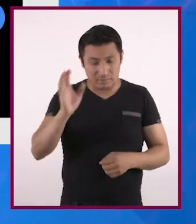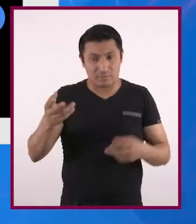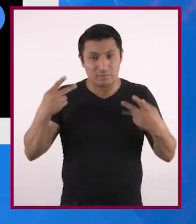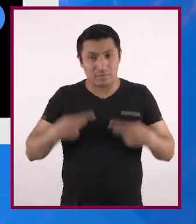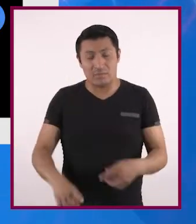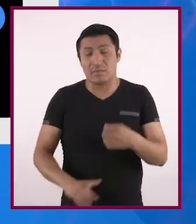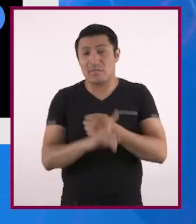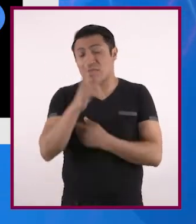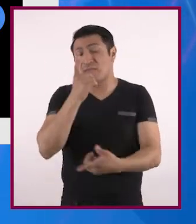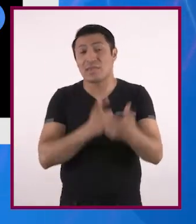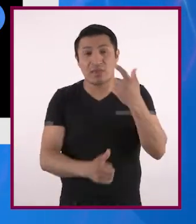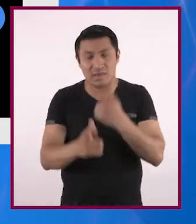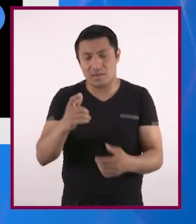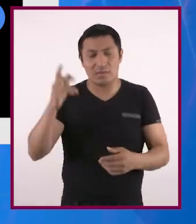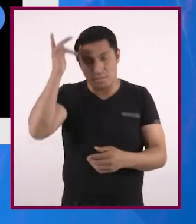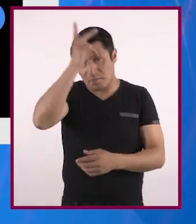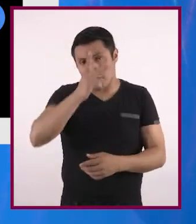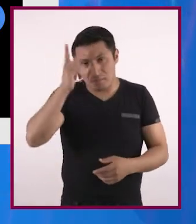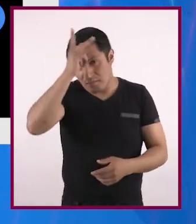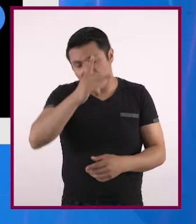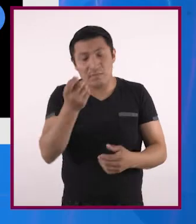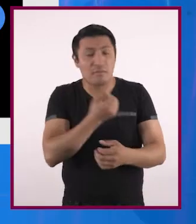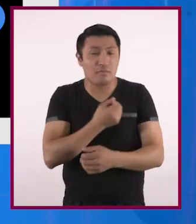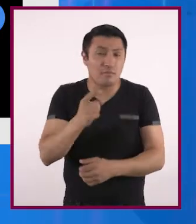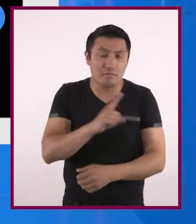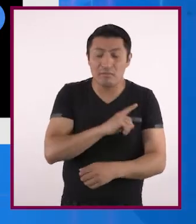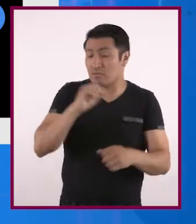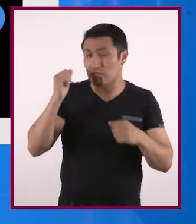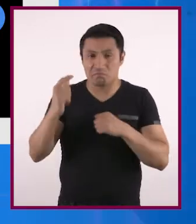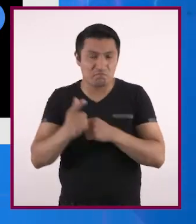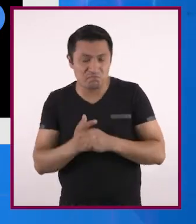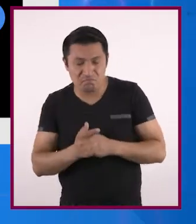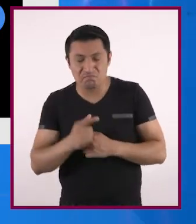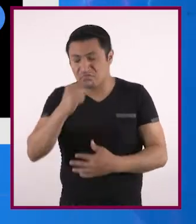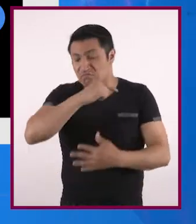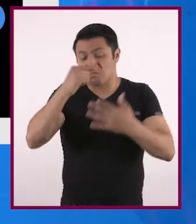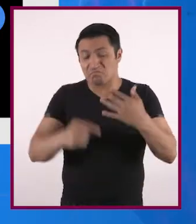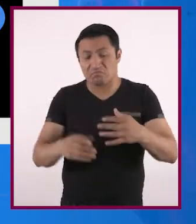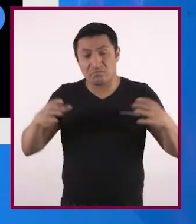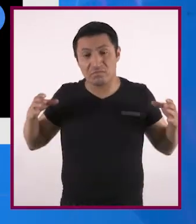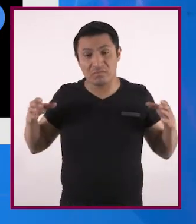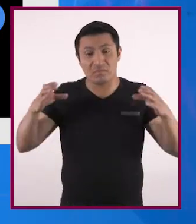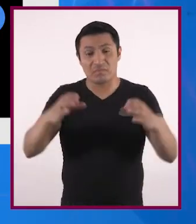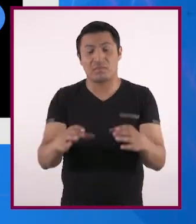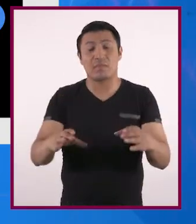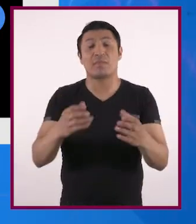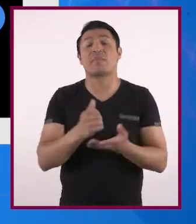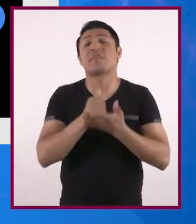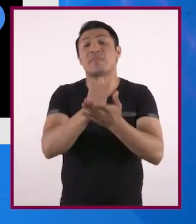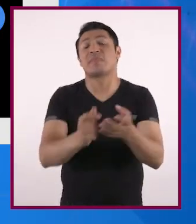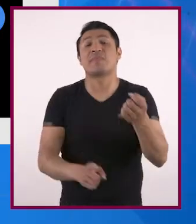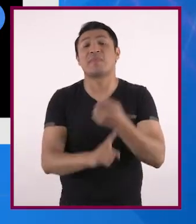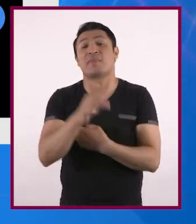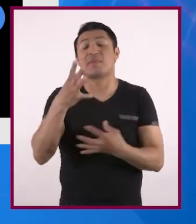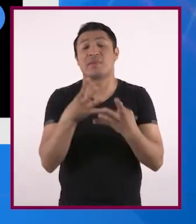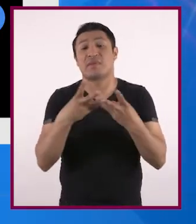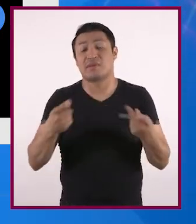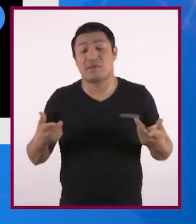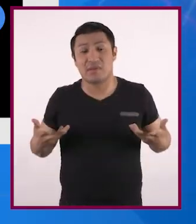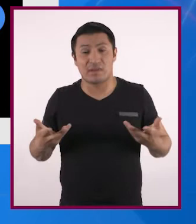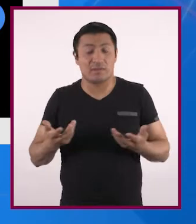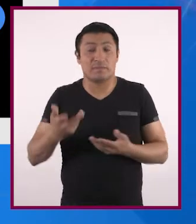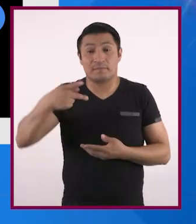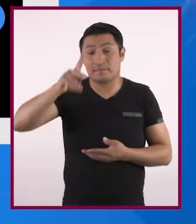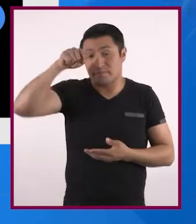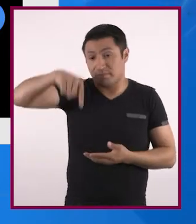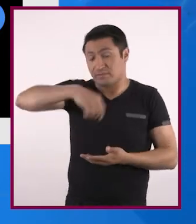problema económico, psicológico, de salud, etcétera, la comunidad tiende a resolver el problema comunitariamente. En cambio en la